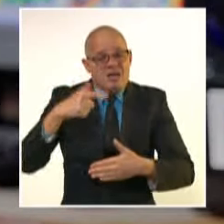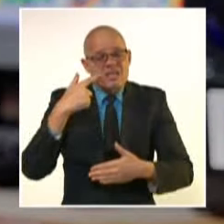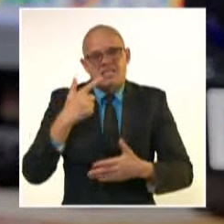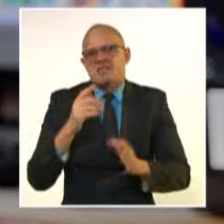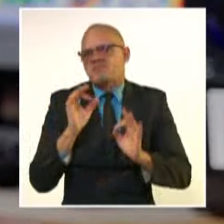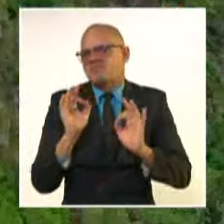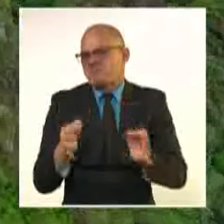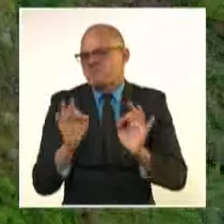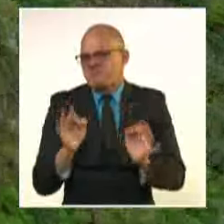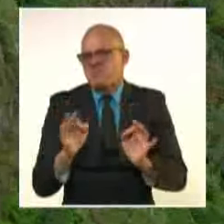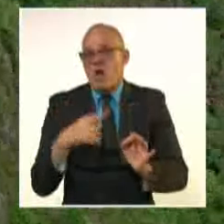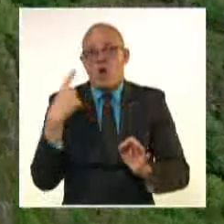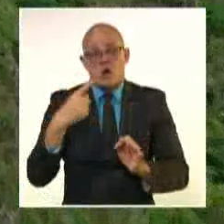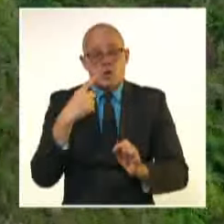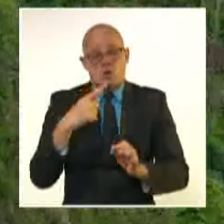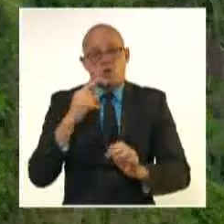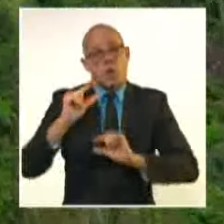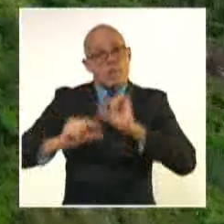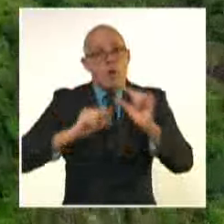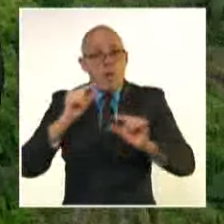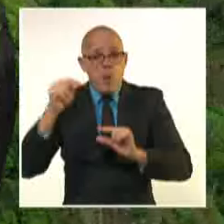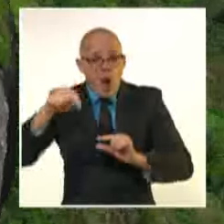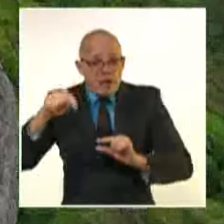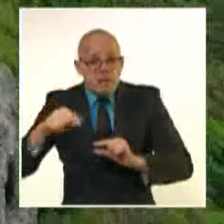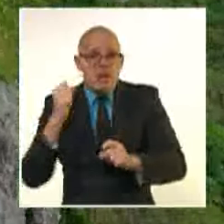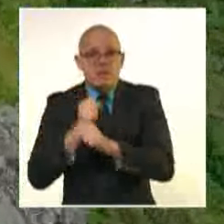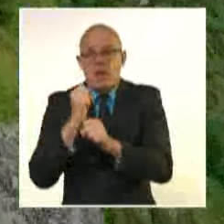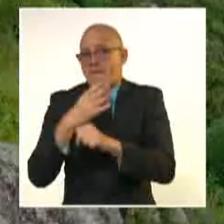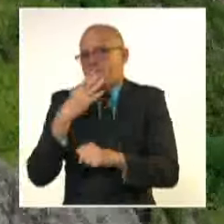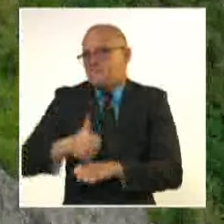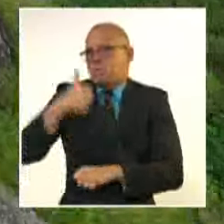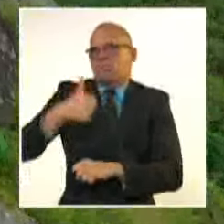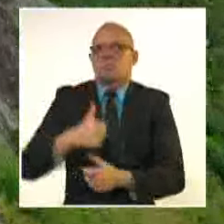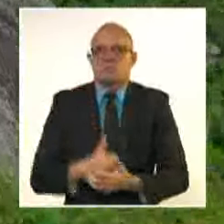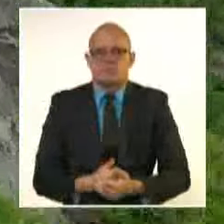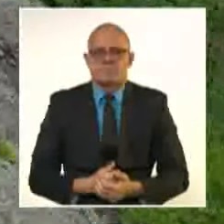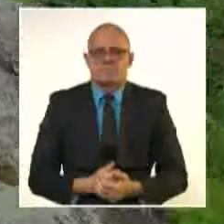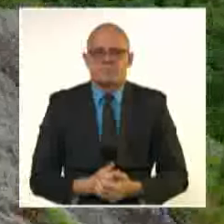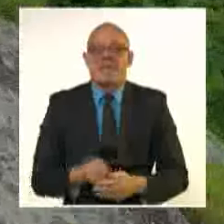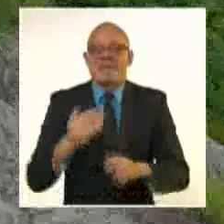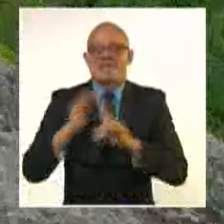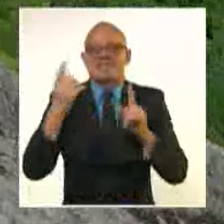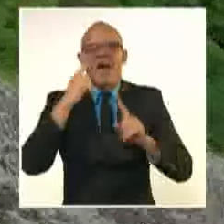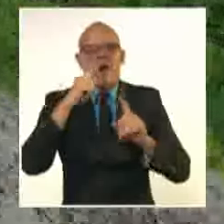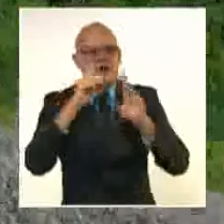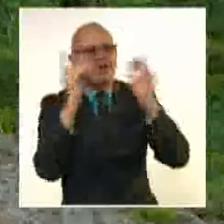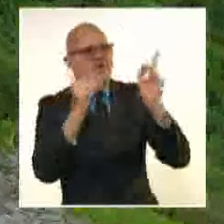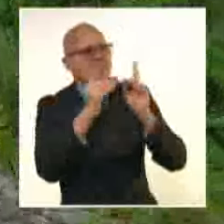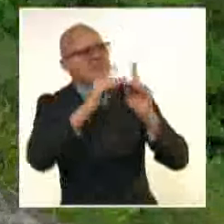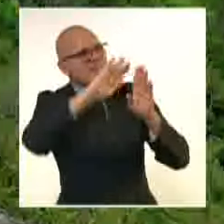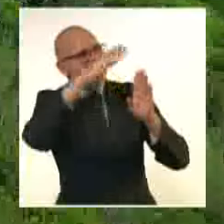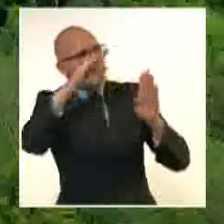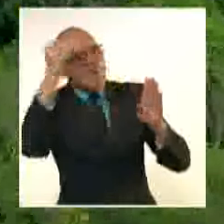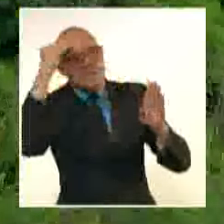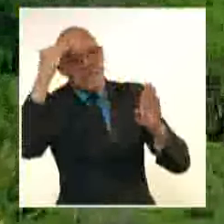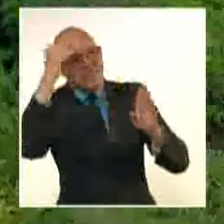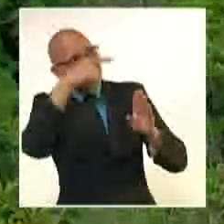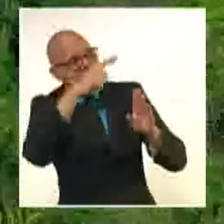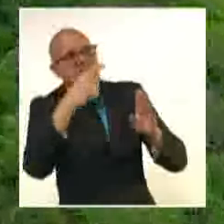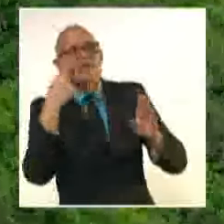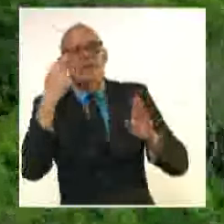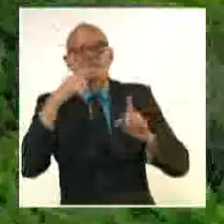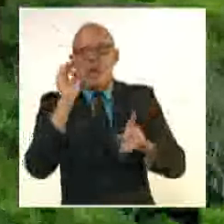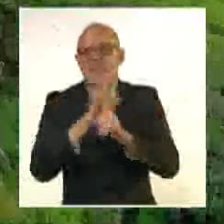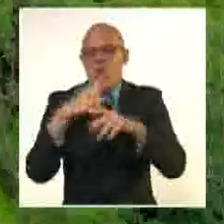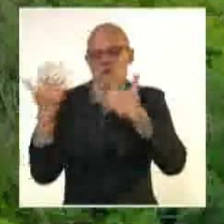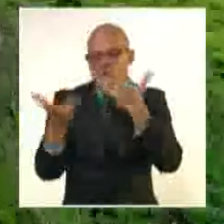y científico aquí en pronóstico. La estación de Gran Piedra registró ráfagas máximas de 218 km